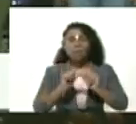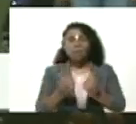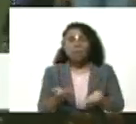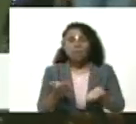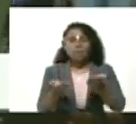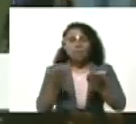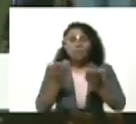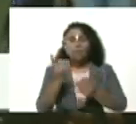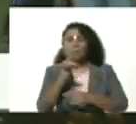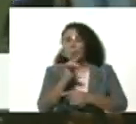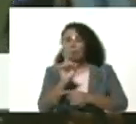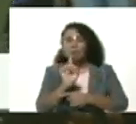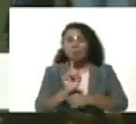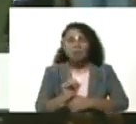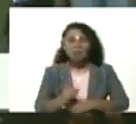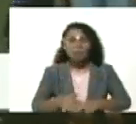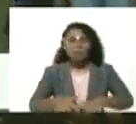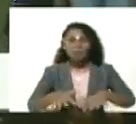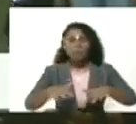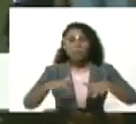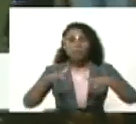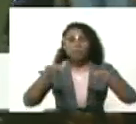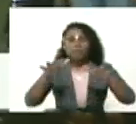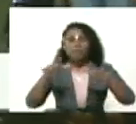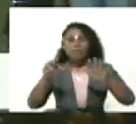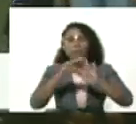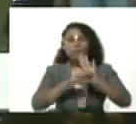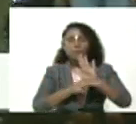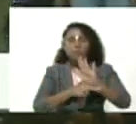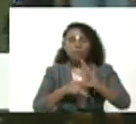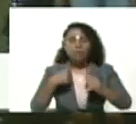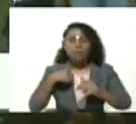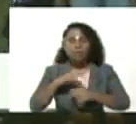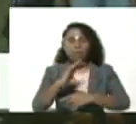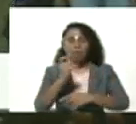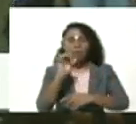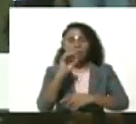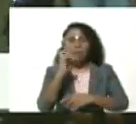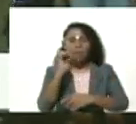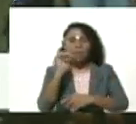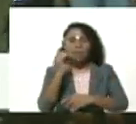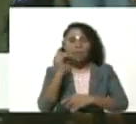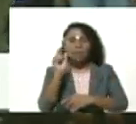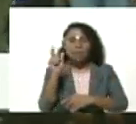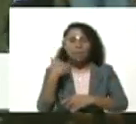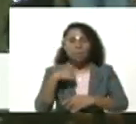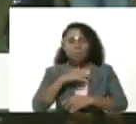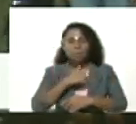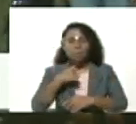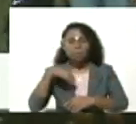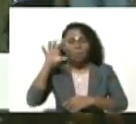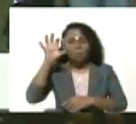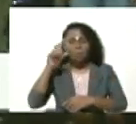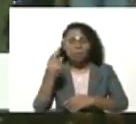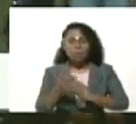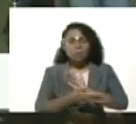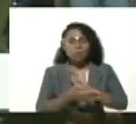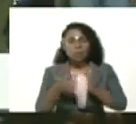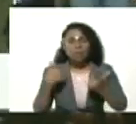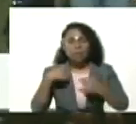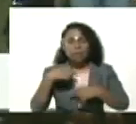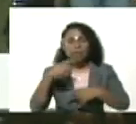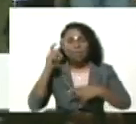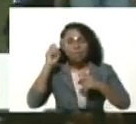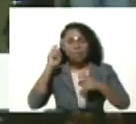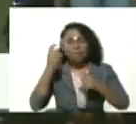tenido aumento de los niveles de los aportes del Caroní. Le recordamos a nuestro país que el